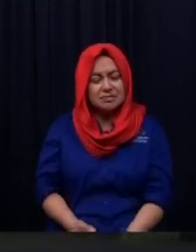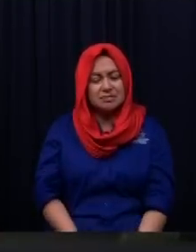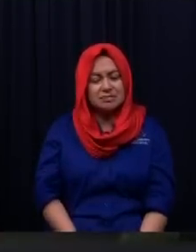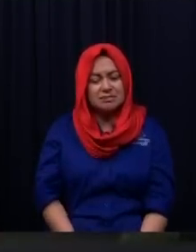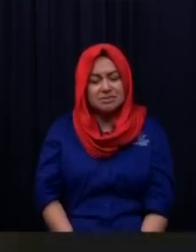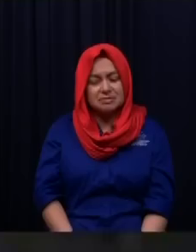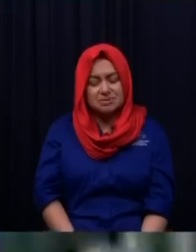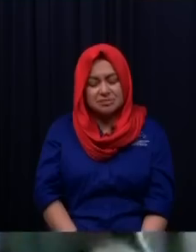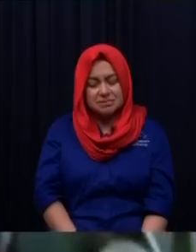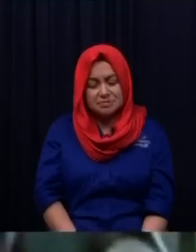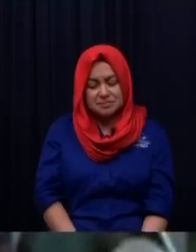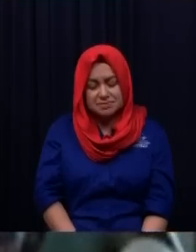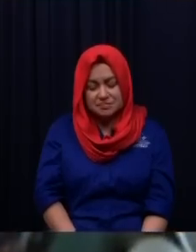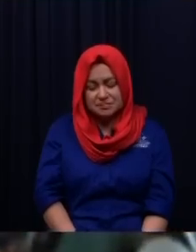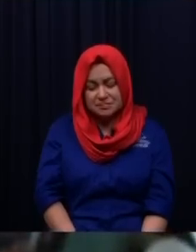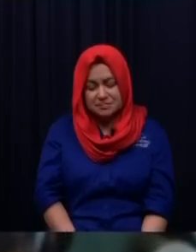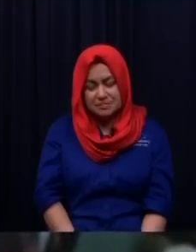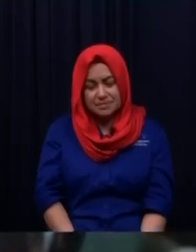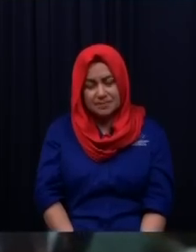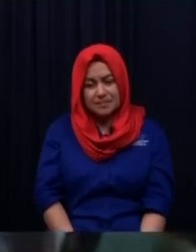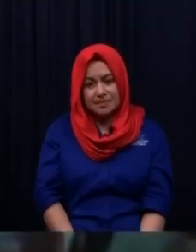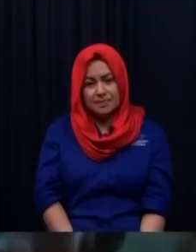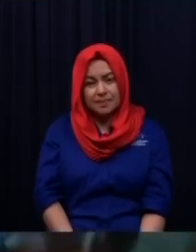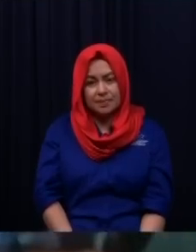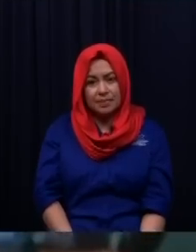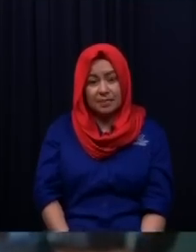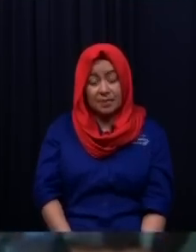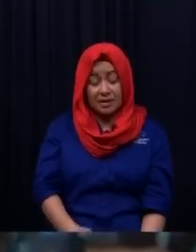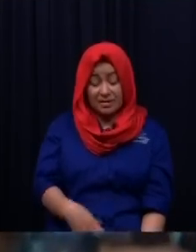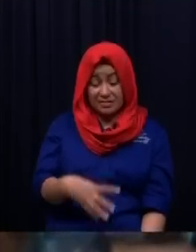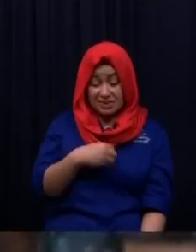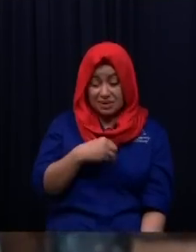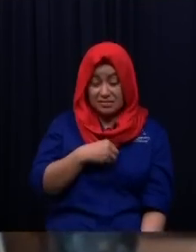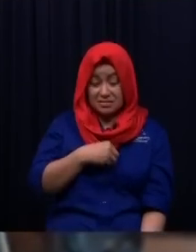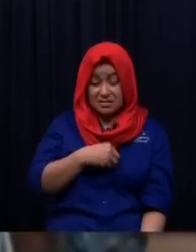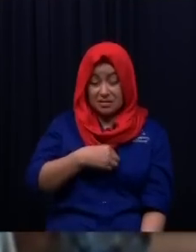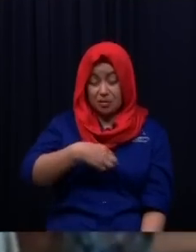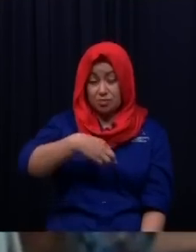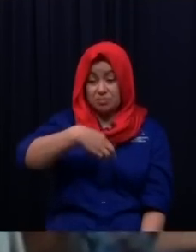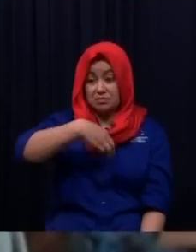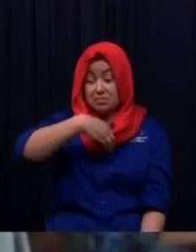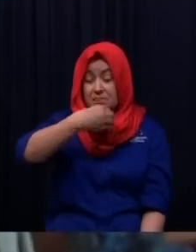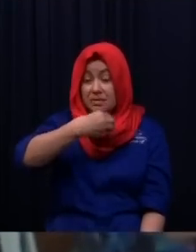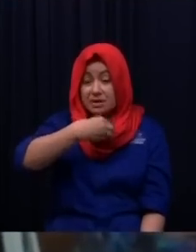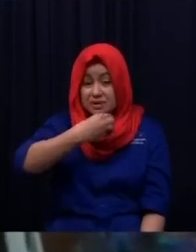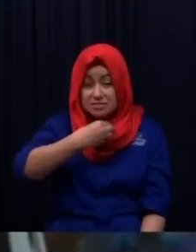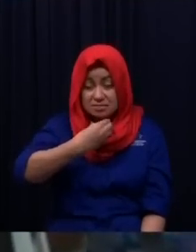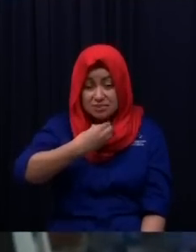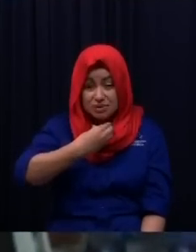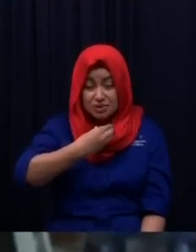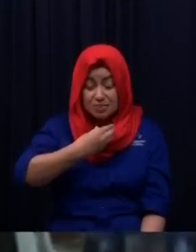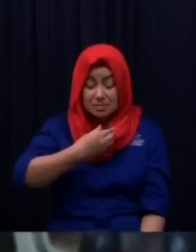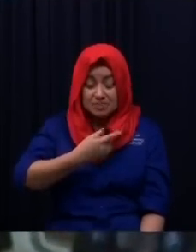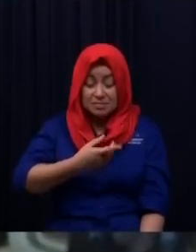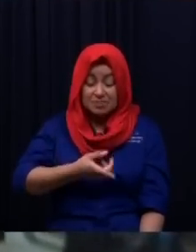que debiendo ser ya un maestro, es necesario que vuelva a aprender